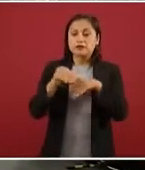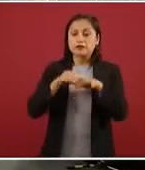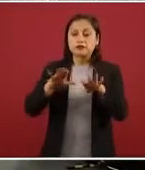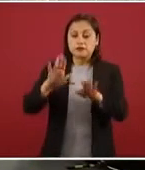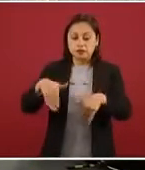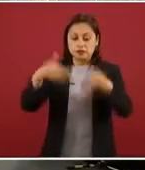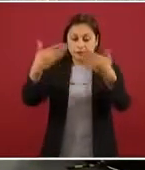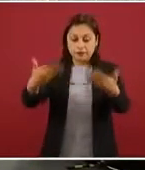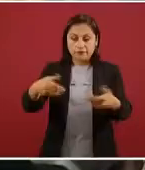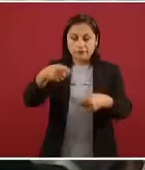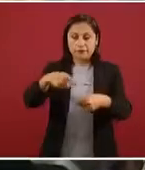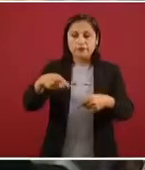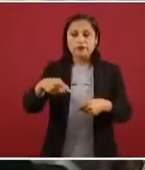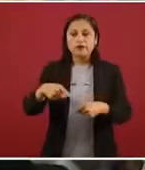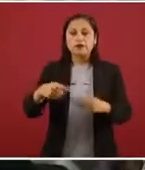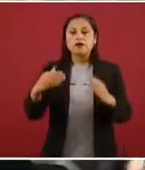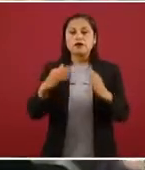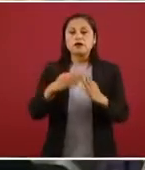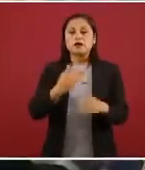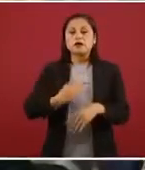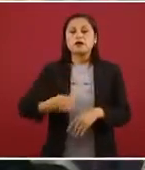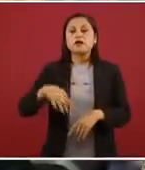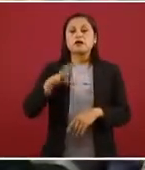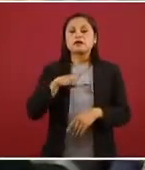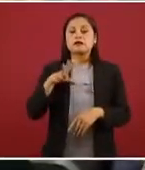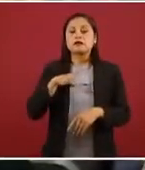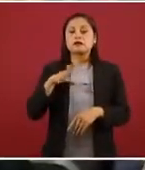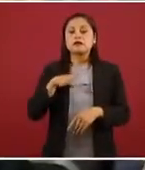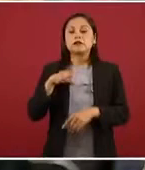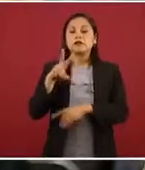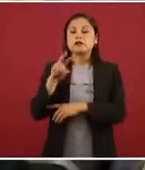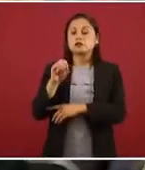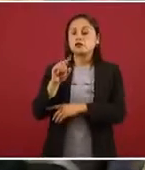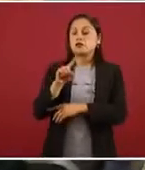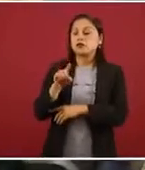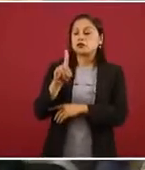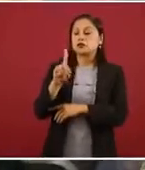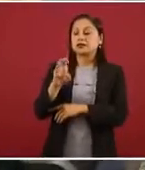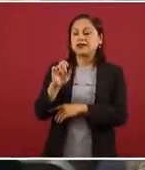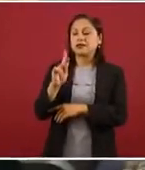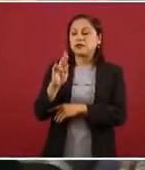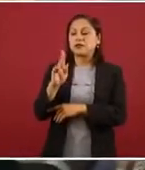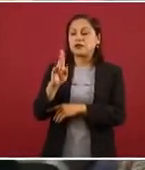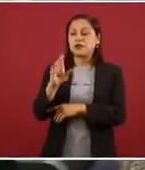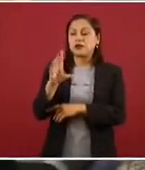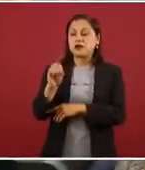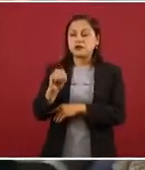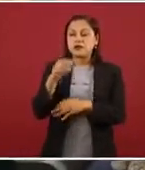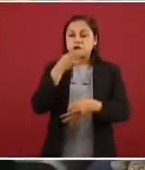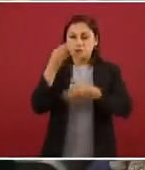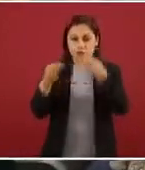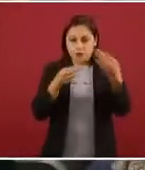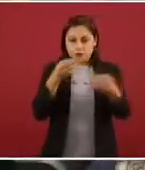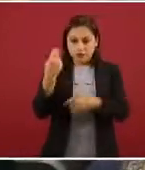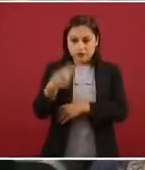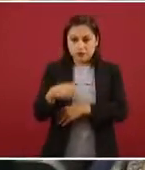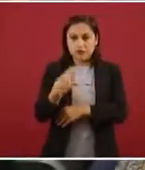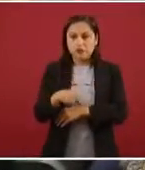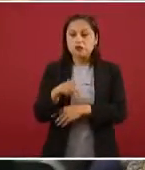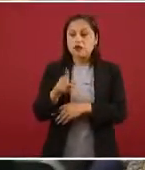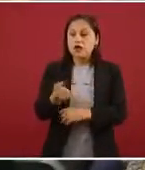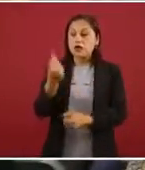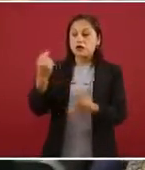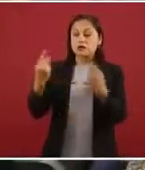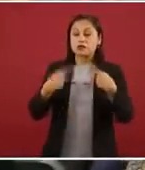tenemos un segmento que se llama La Voz del Pueblo. Todos los días nos llegan denuncias y precisamente hay denuncias de que todavía